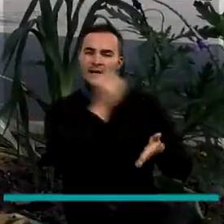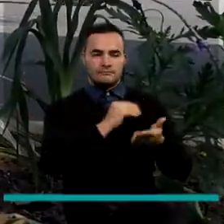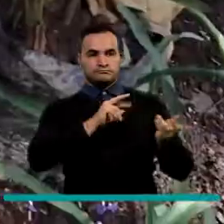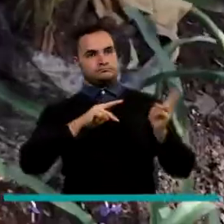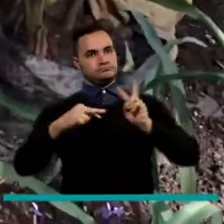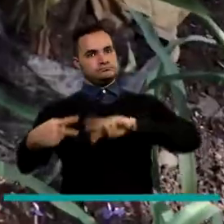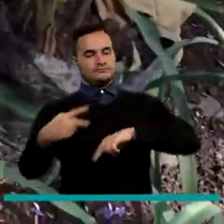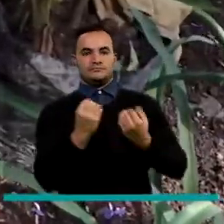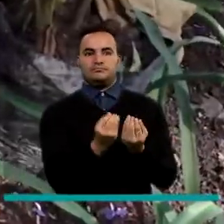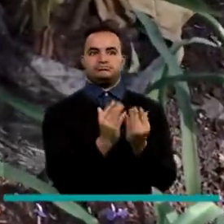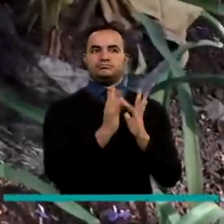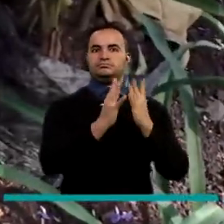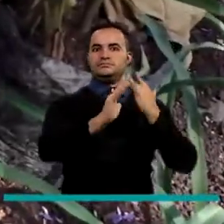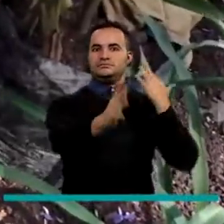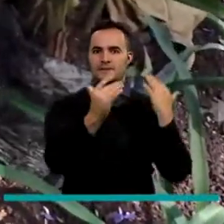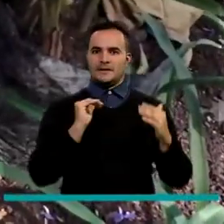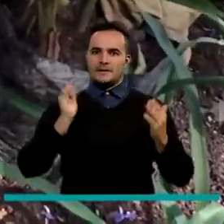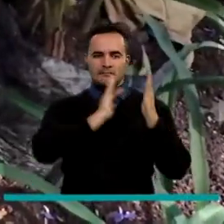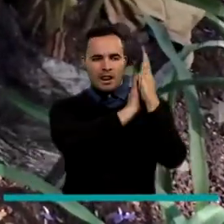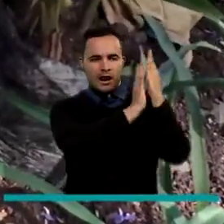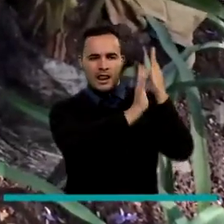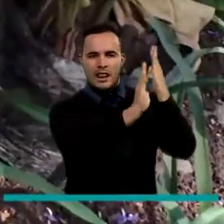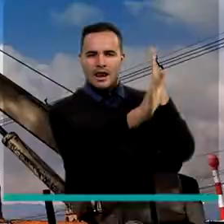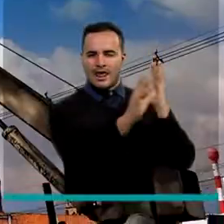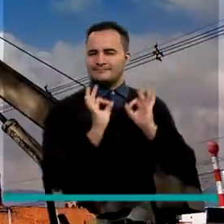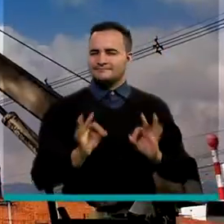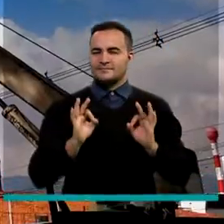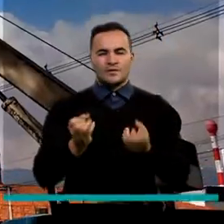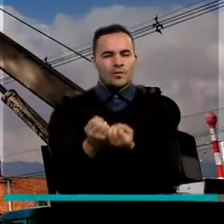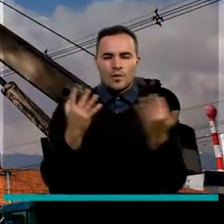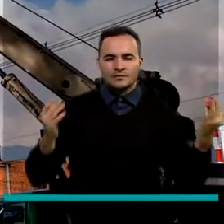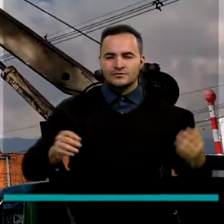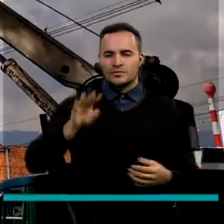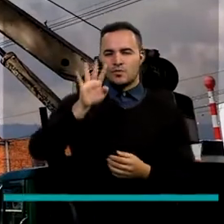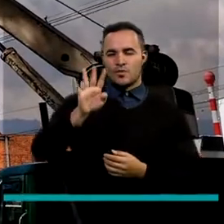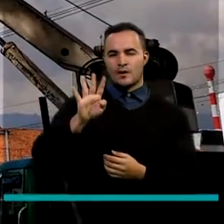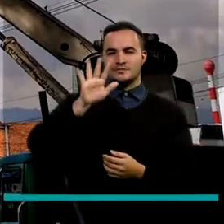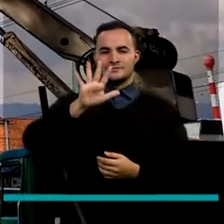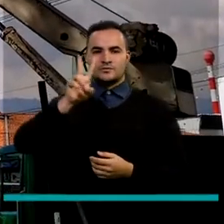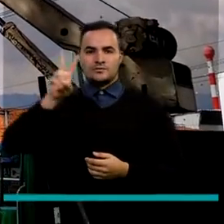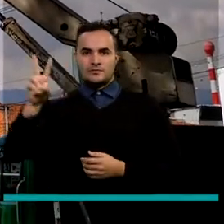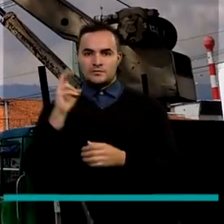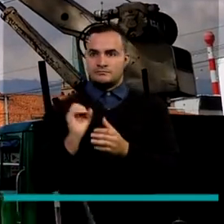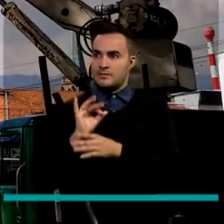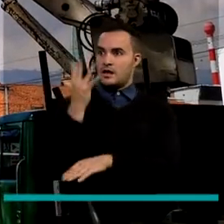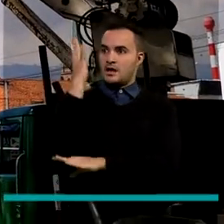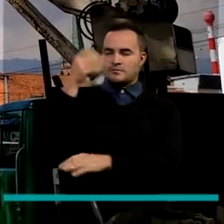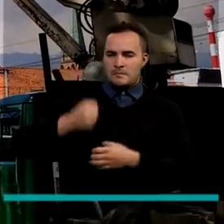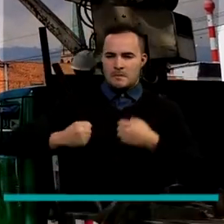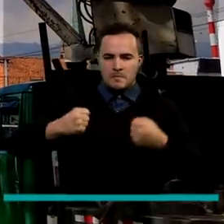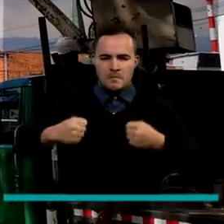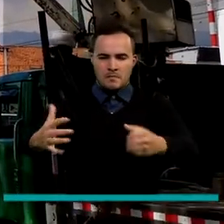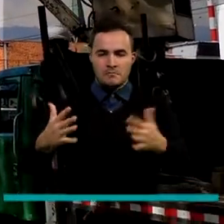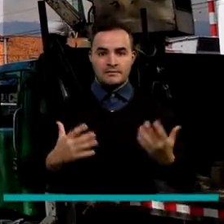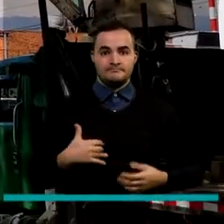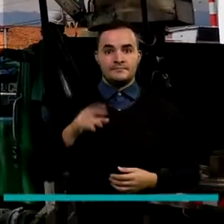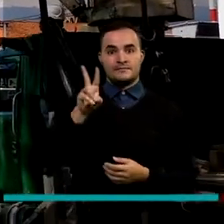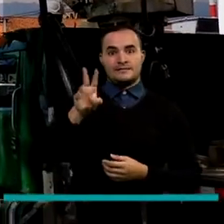espacios amigables con el ambiente gracias a la siembra de 452 nuevos árboles y